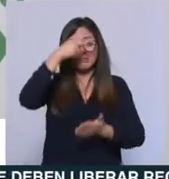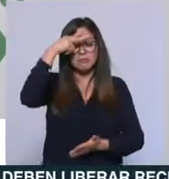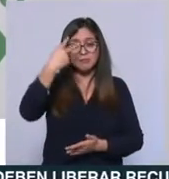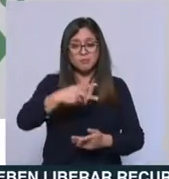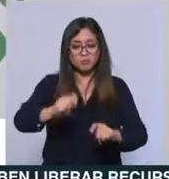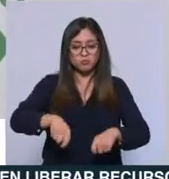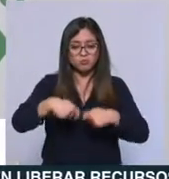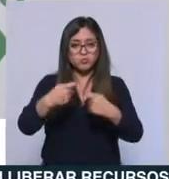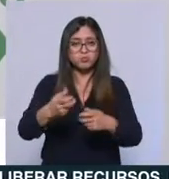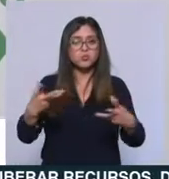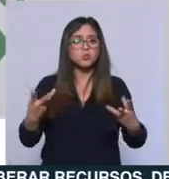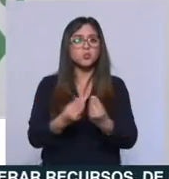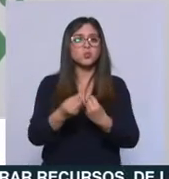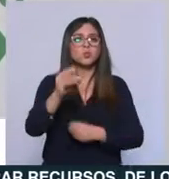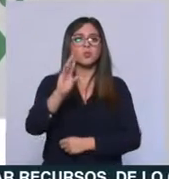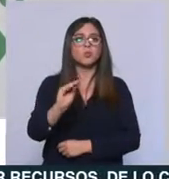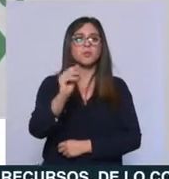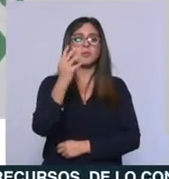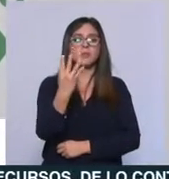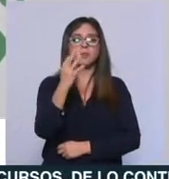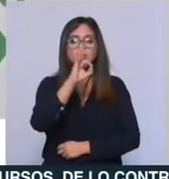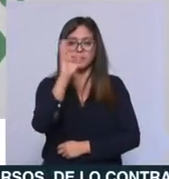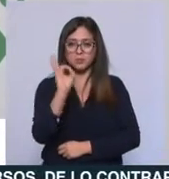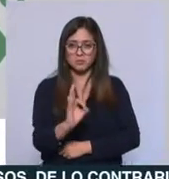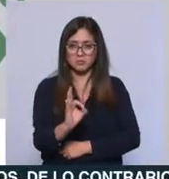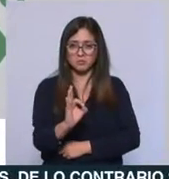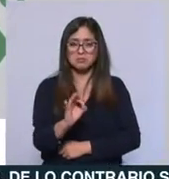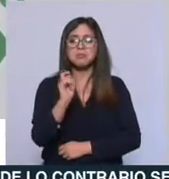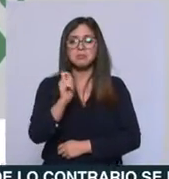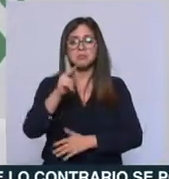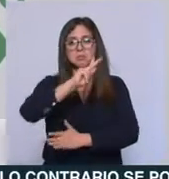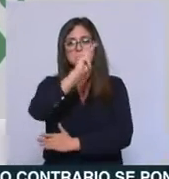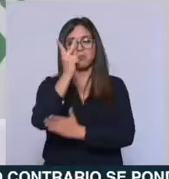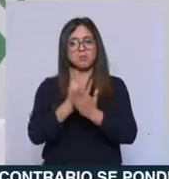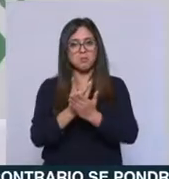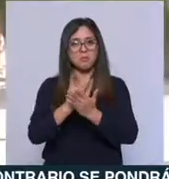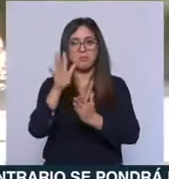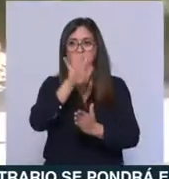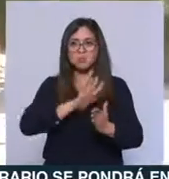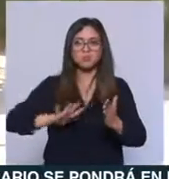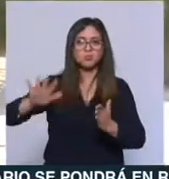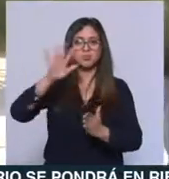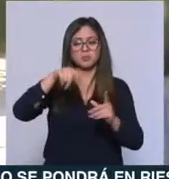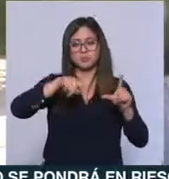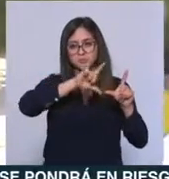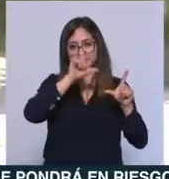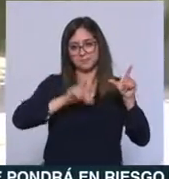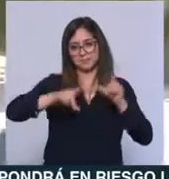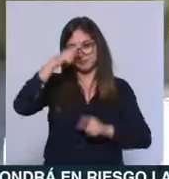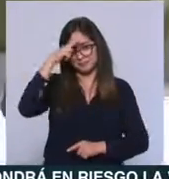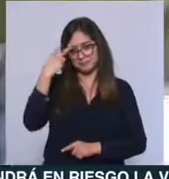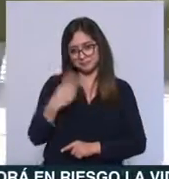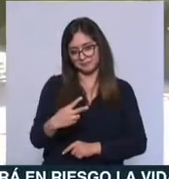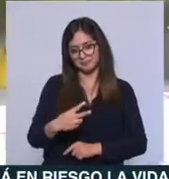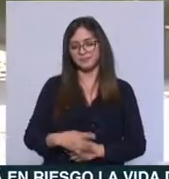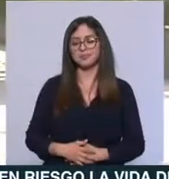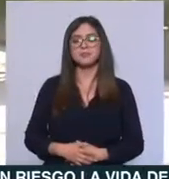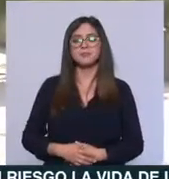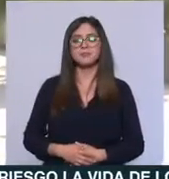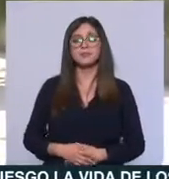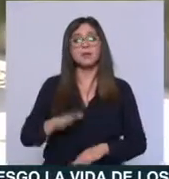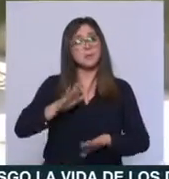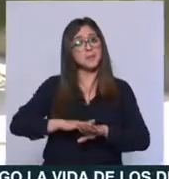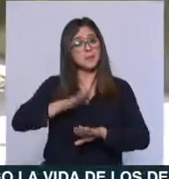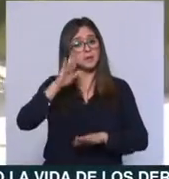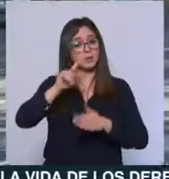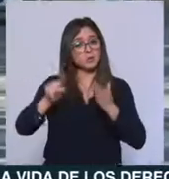Es el 94% del programa a nivel nacional. Agregó que abrir mayores espacios a